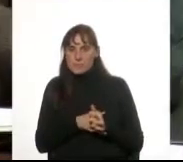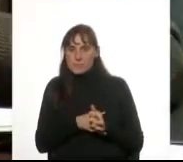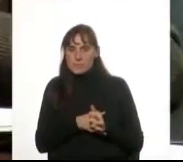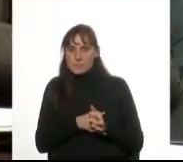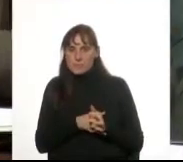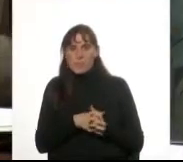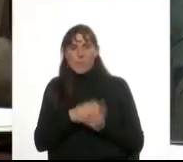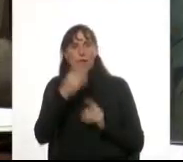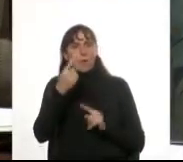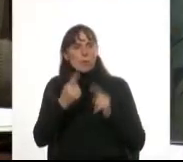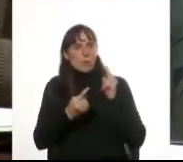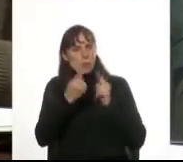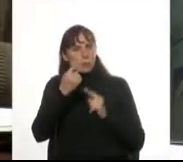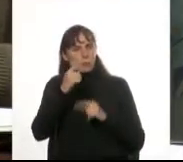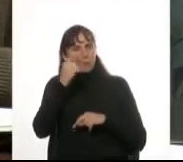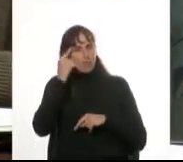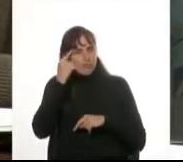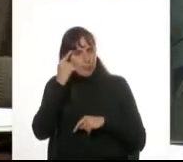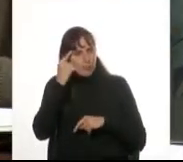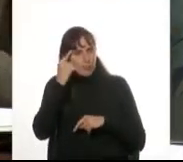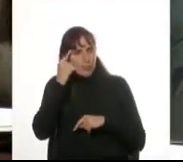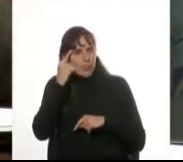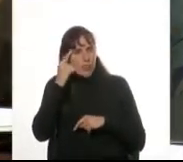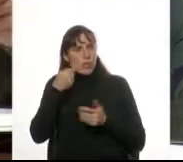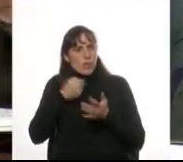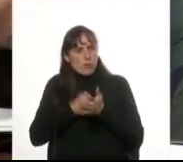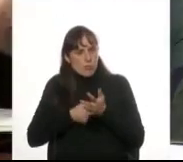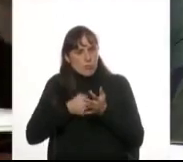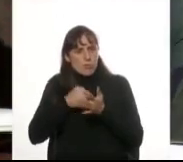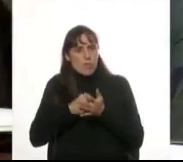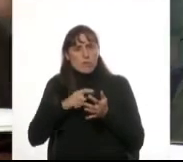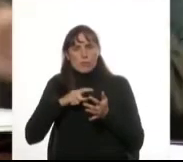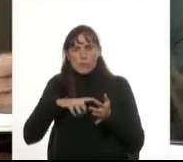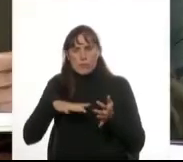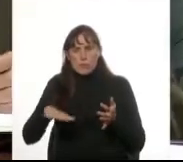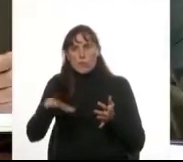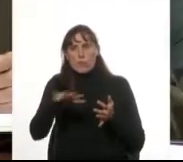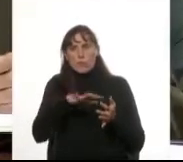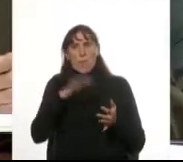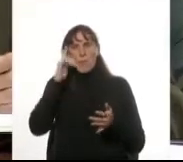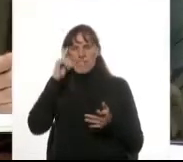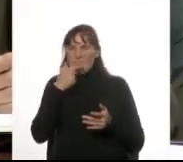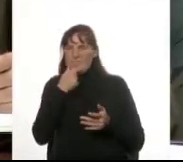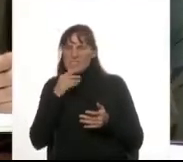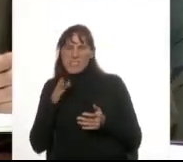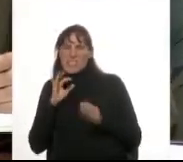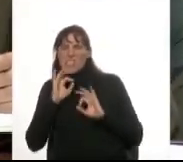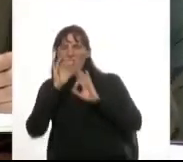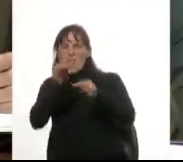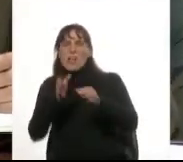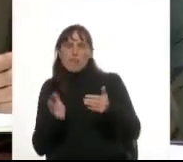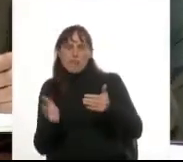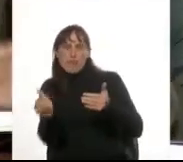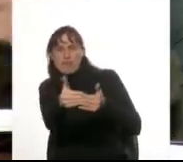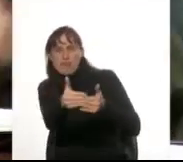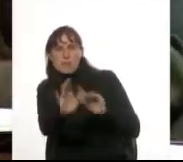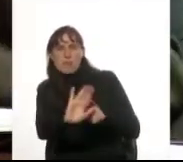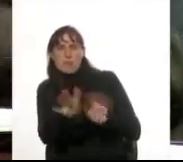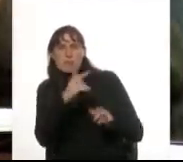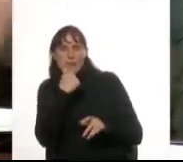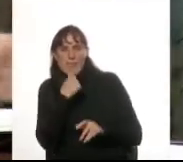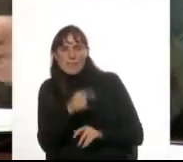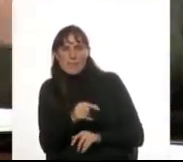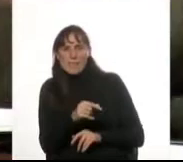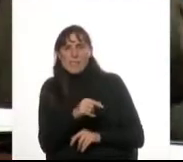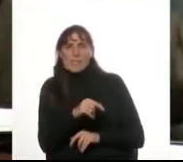Quienes pensábamos así, pusimos todo en la parrilla, el socialismo parecía a la vuelta de la esquina. De ahí la